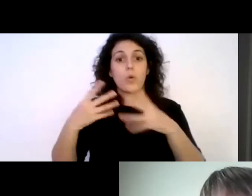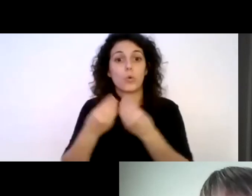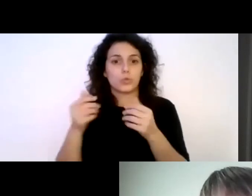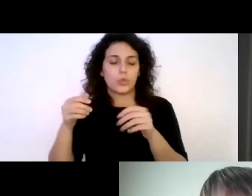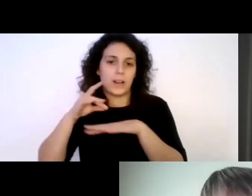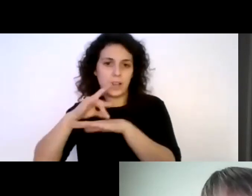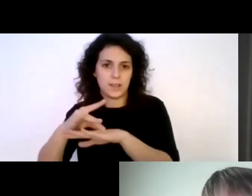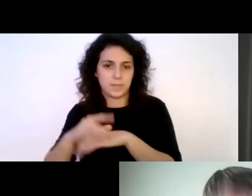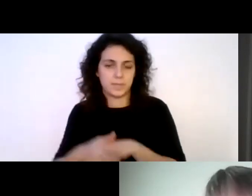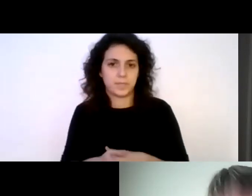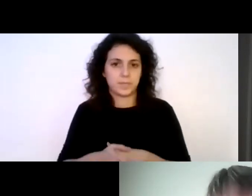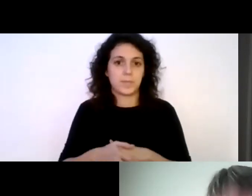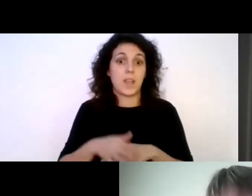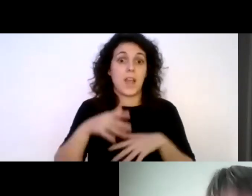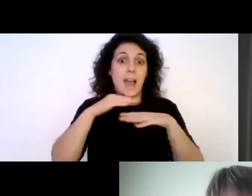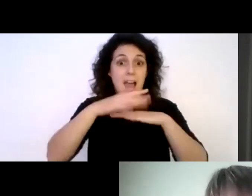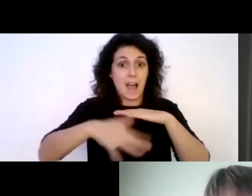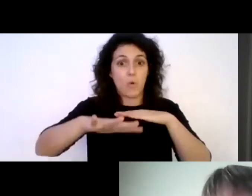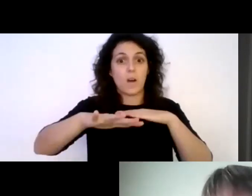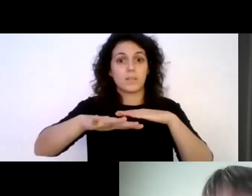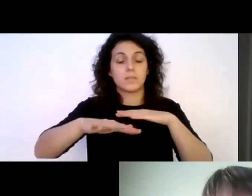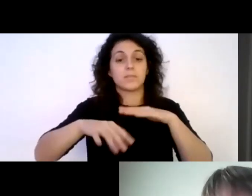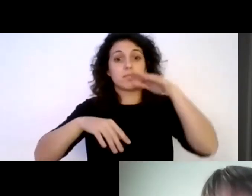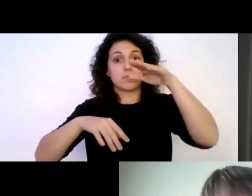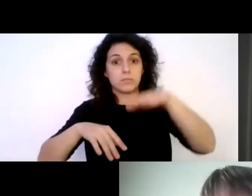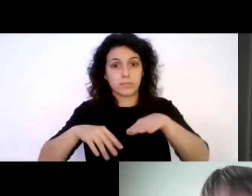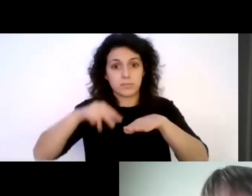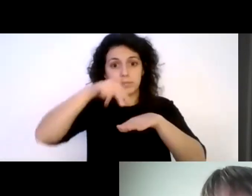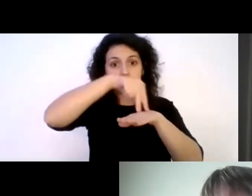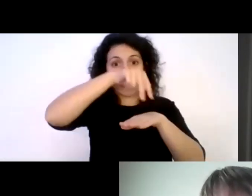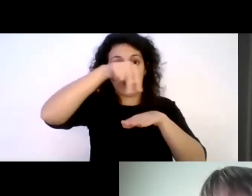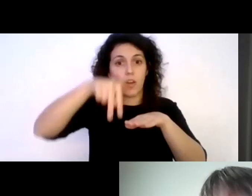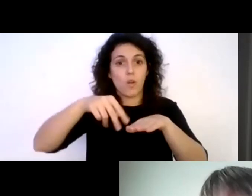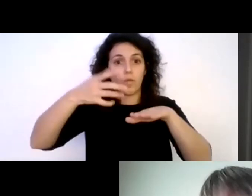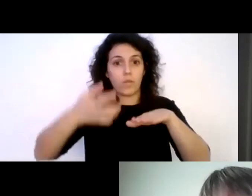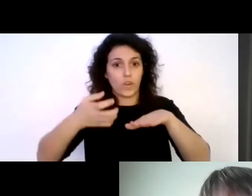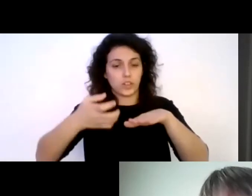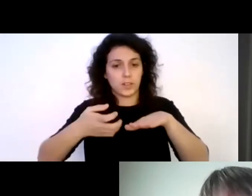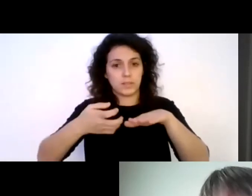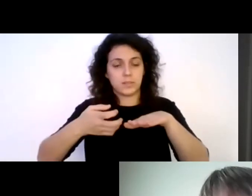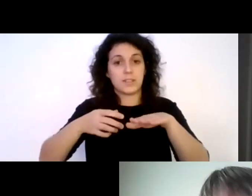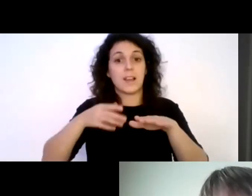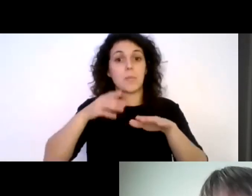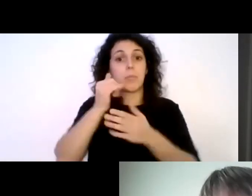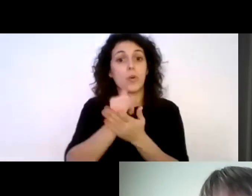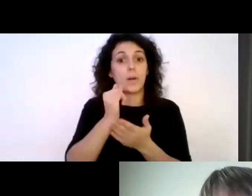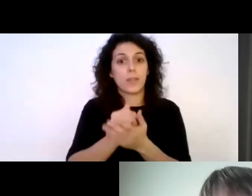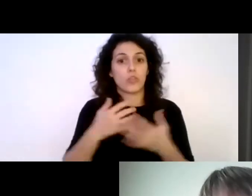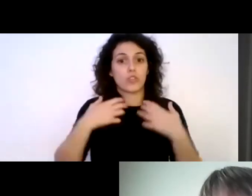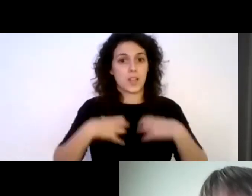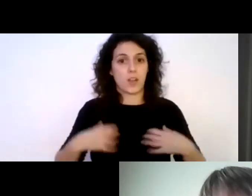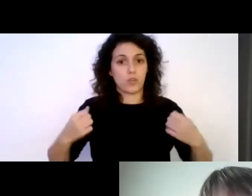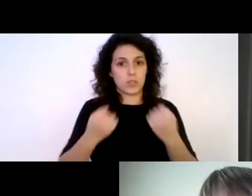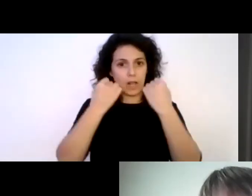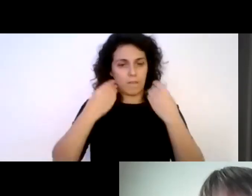pues flotan. Así que estuvimos probando también con un chaleco salvavidas, y